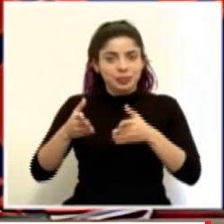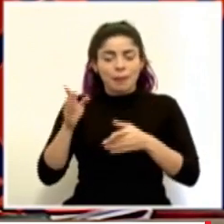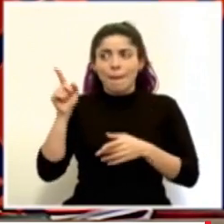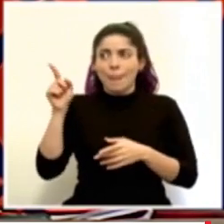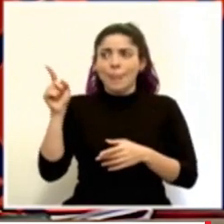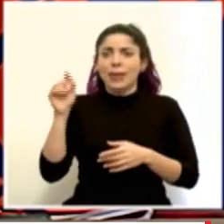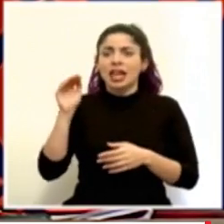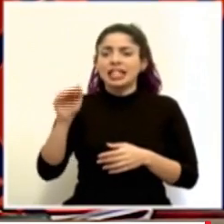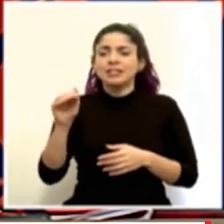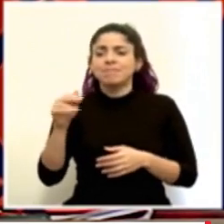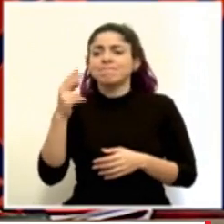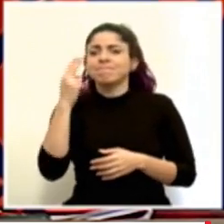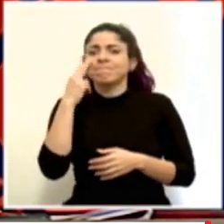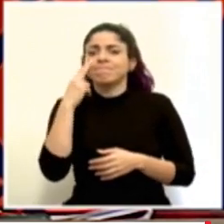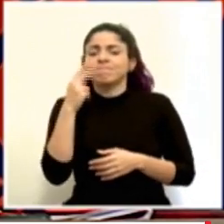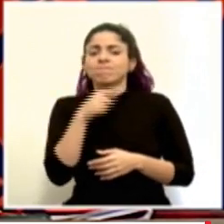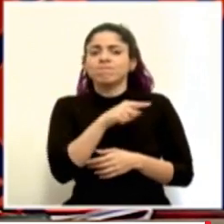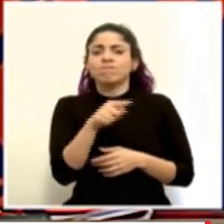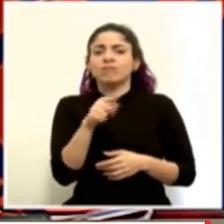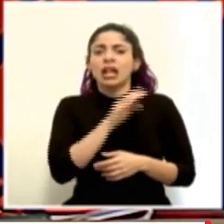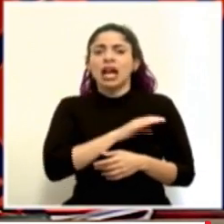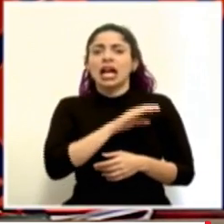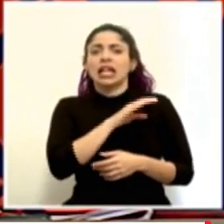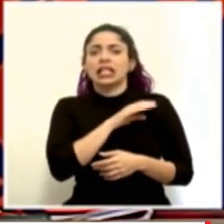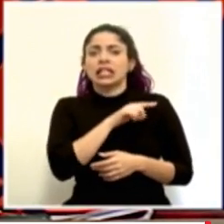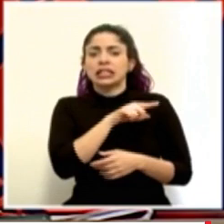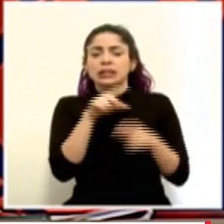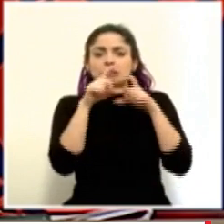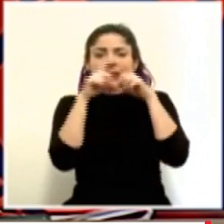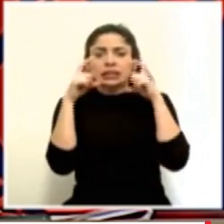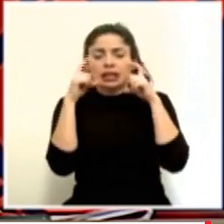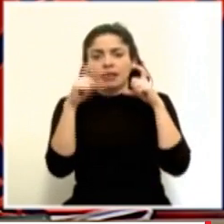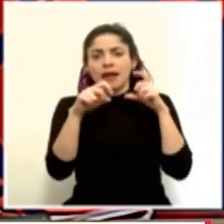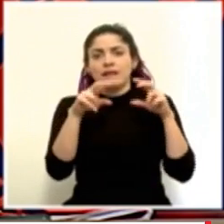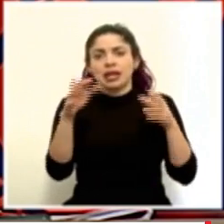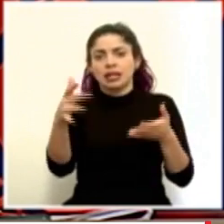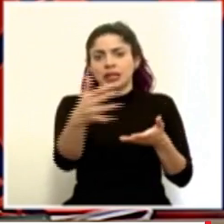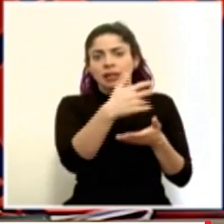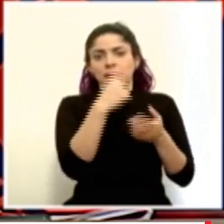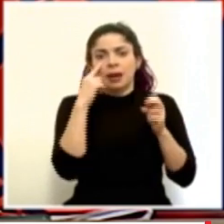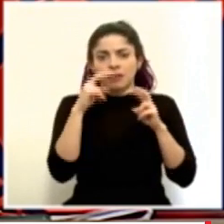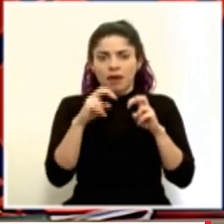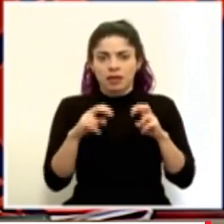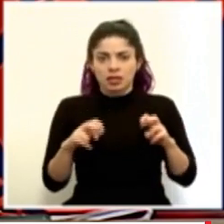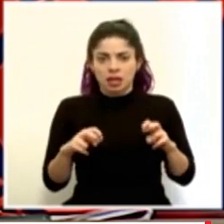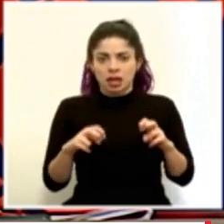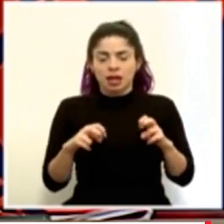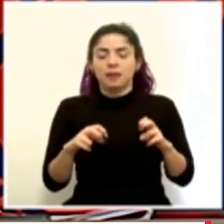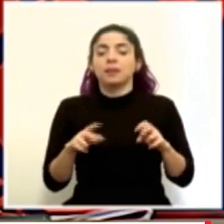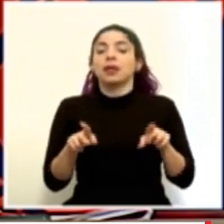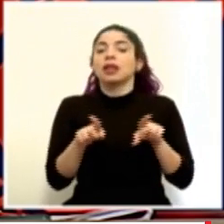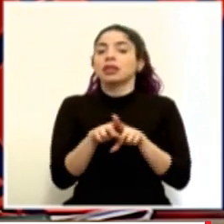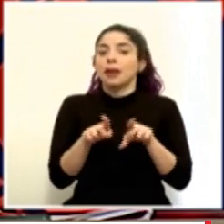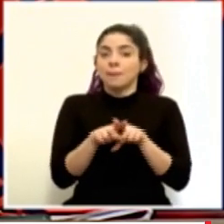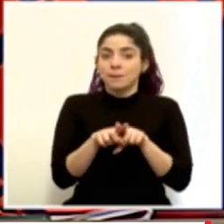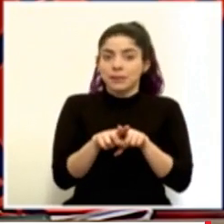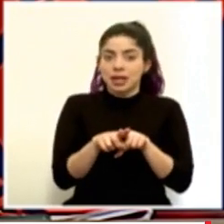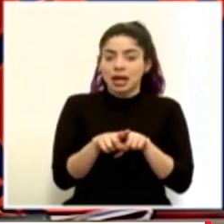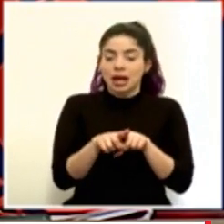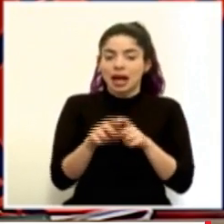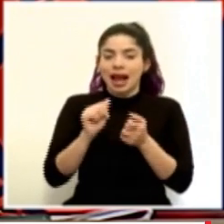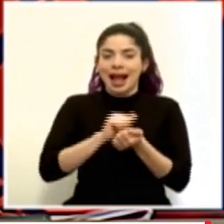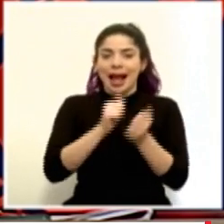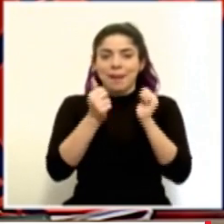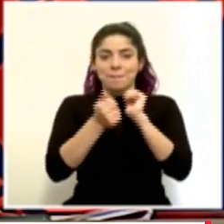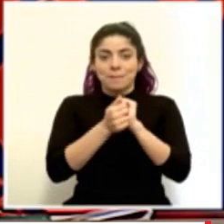que ver cómo están las características de estas mascarillas y retomarlas y hacer también el